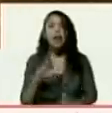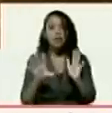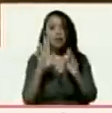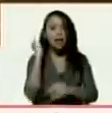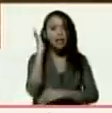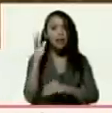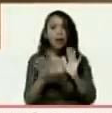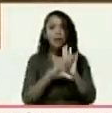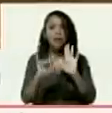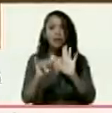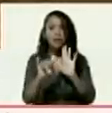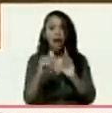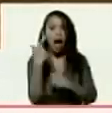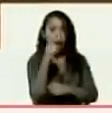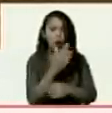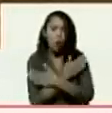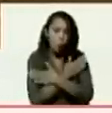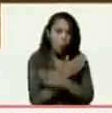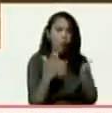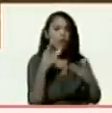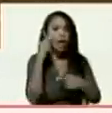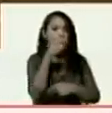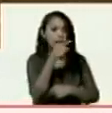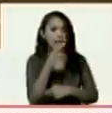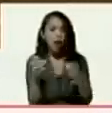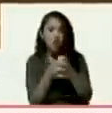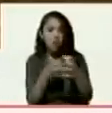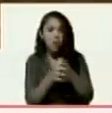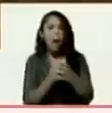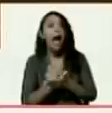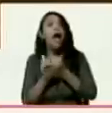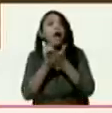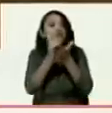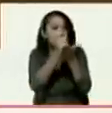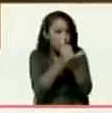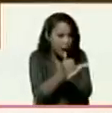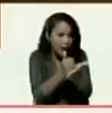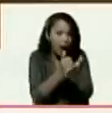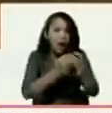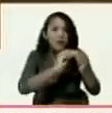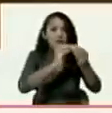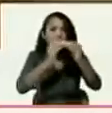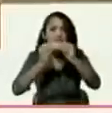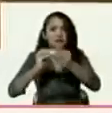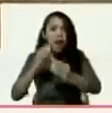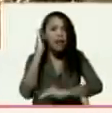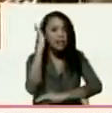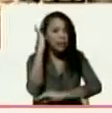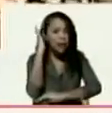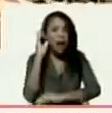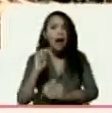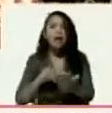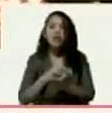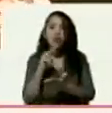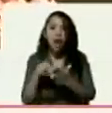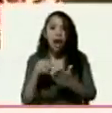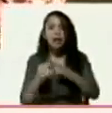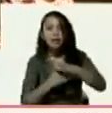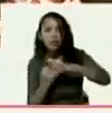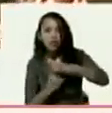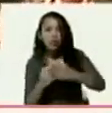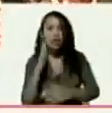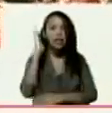está a la orden de esa comisión para ayudar a que se restablezca la institucionalidad de la Asamblea